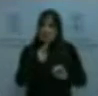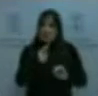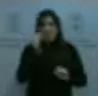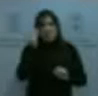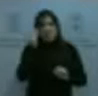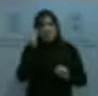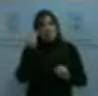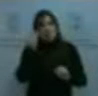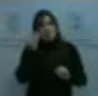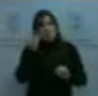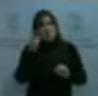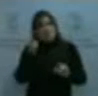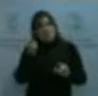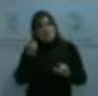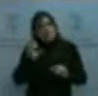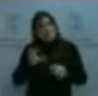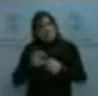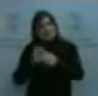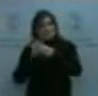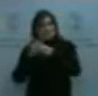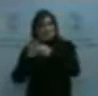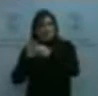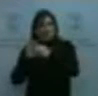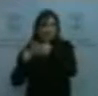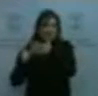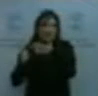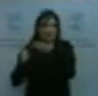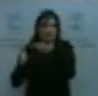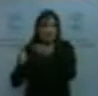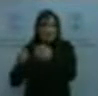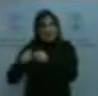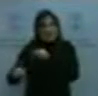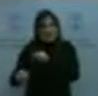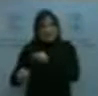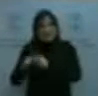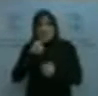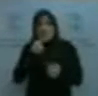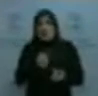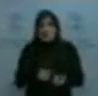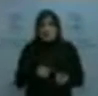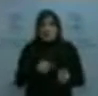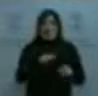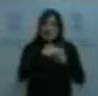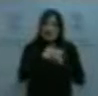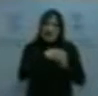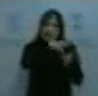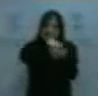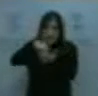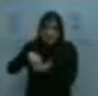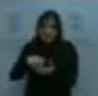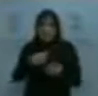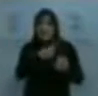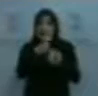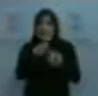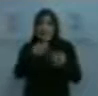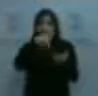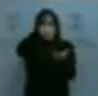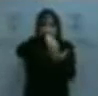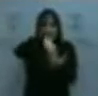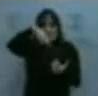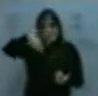en otra línea, ¿no? Porque bueno, se hablaba de la situación de las sedes judiciales, de la falta de unificación de las sedes judiciales, por ejemplo, en Oviedo, que es un